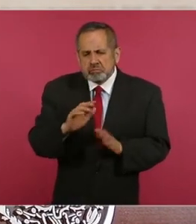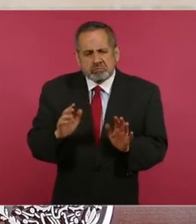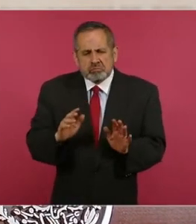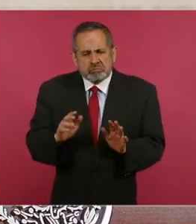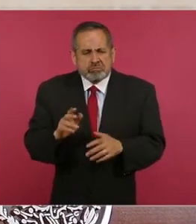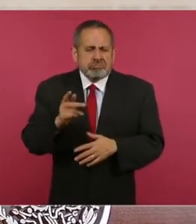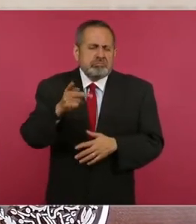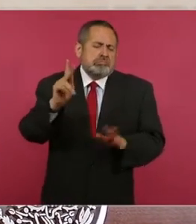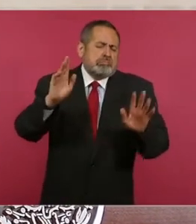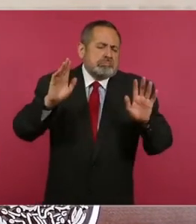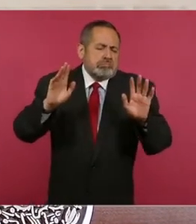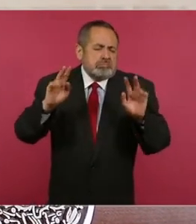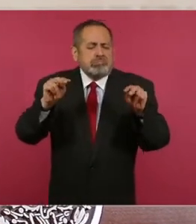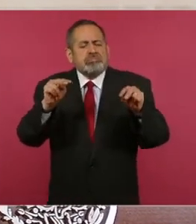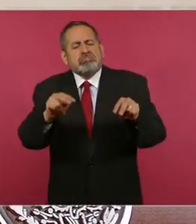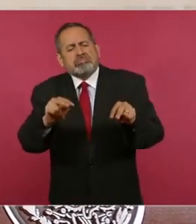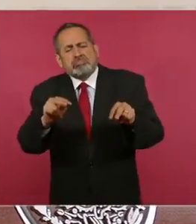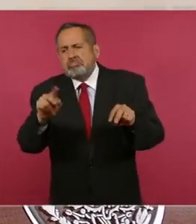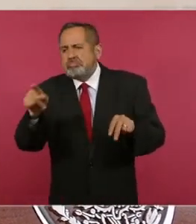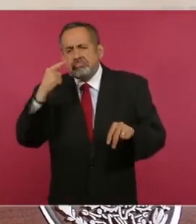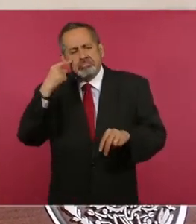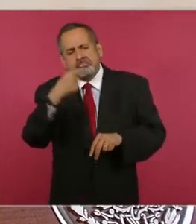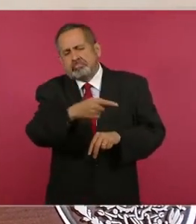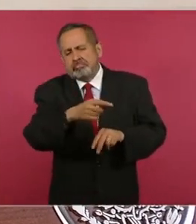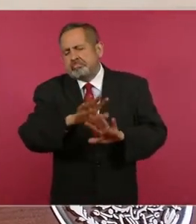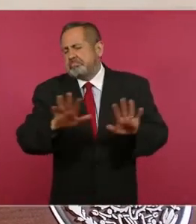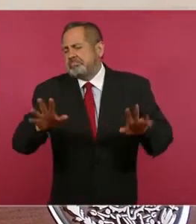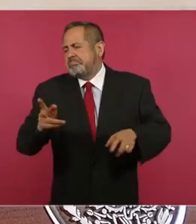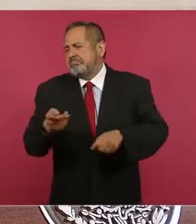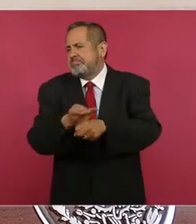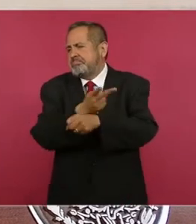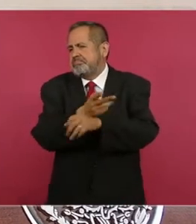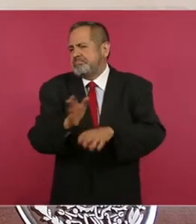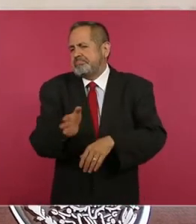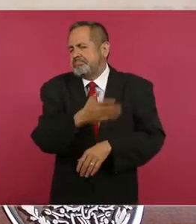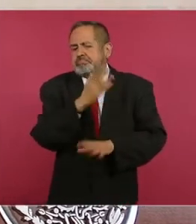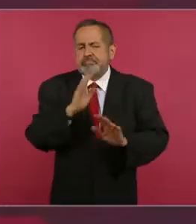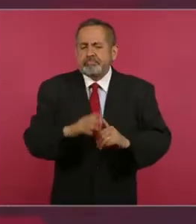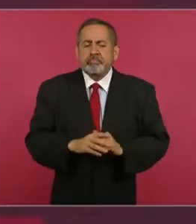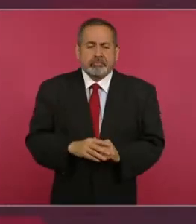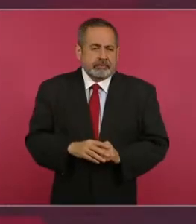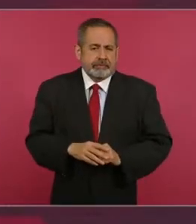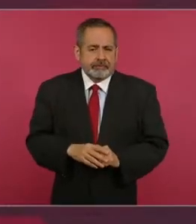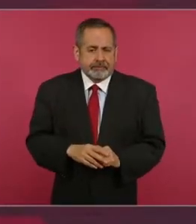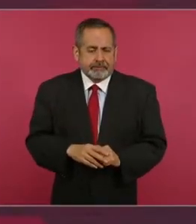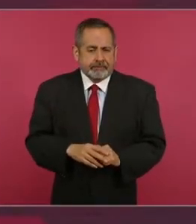pasó, desde